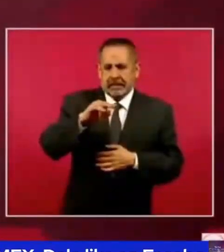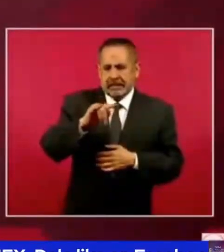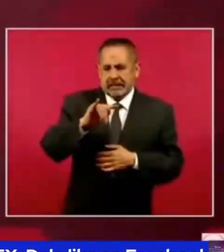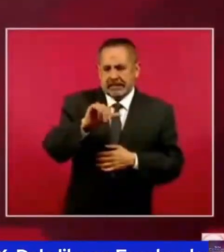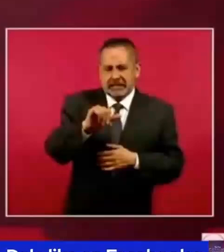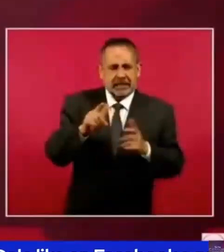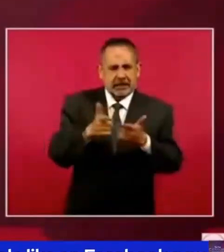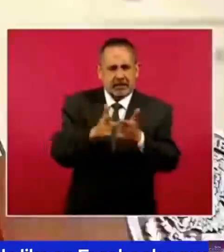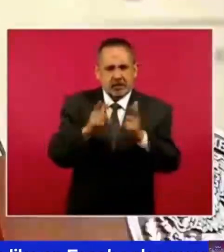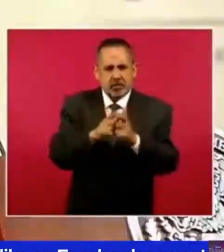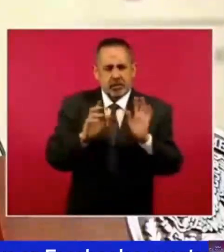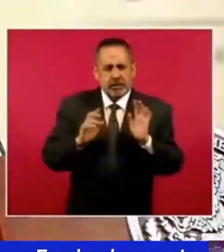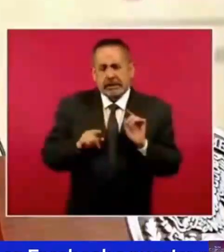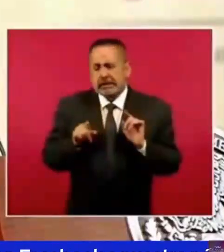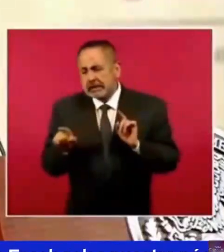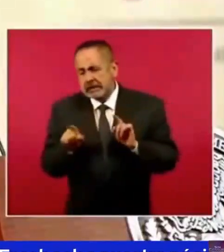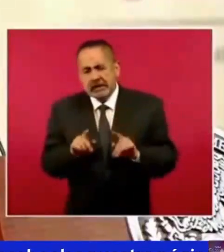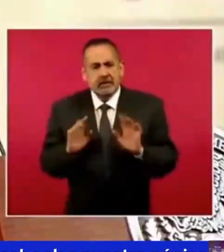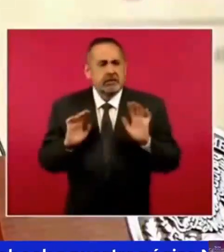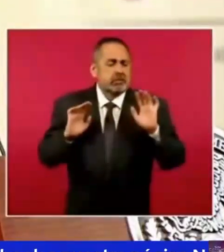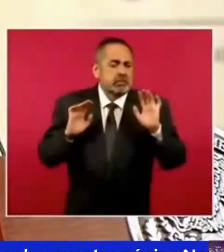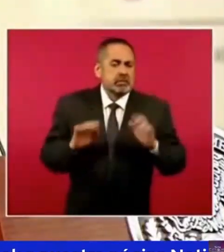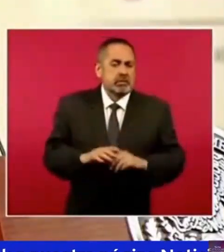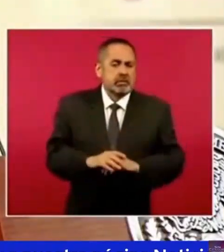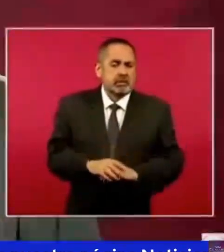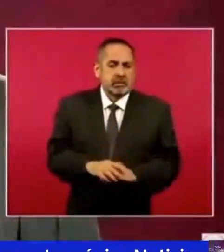un asunto para nosotros